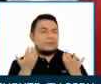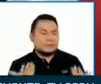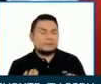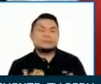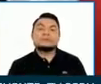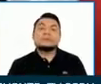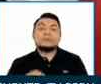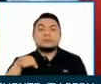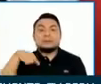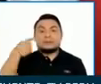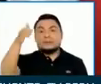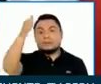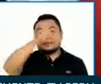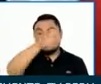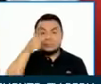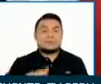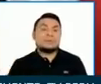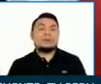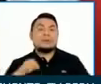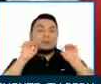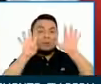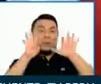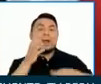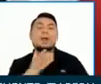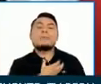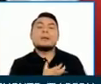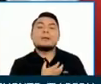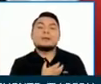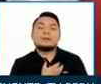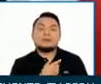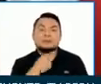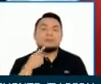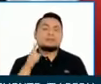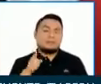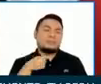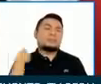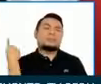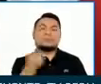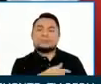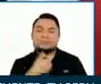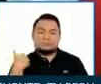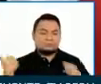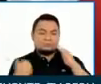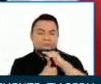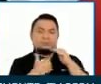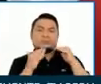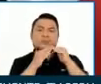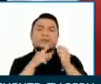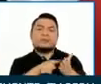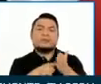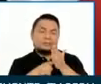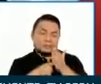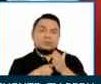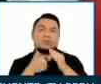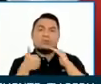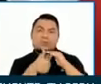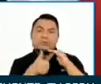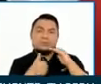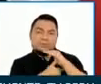que el domingo 9 de mayo será un día de inmovilización social